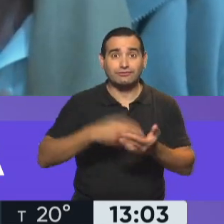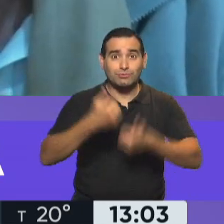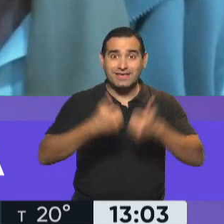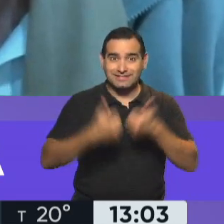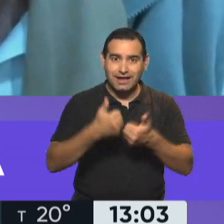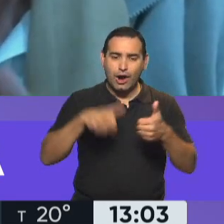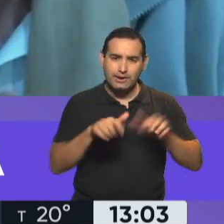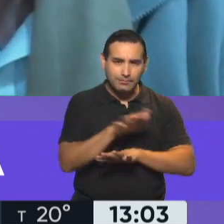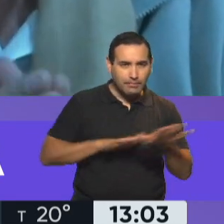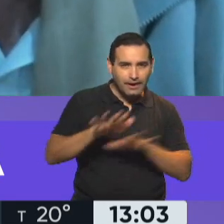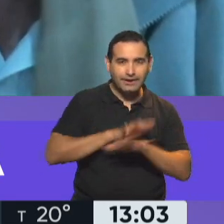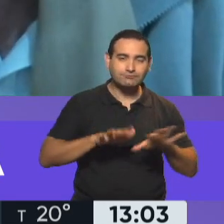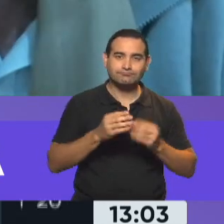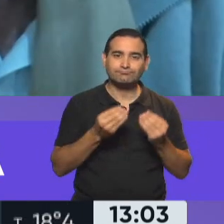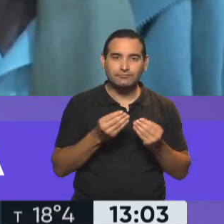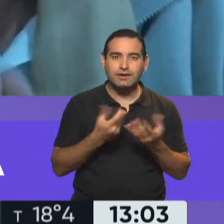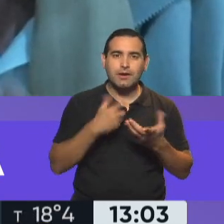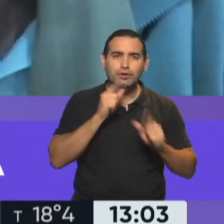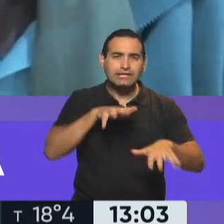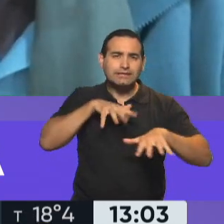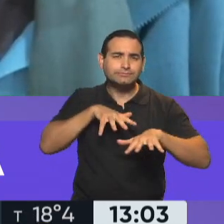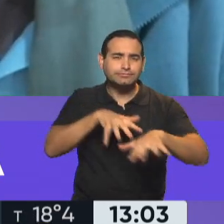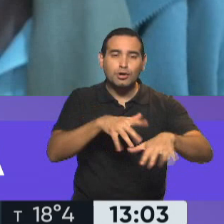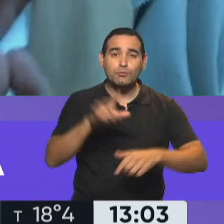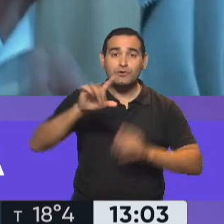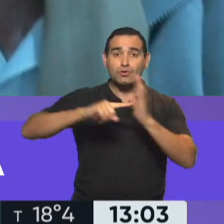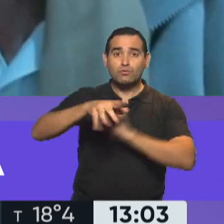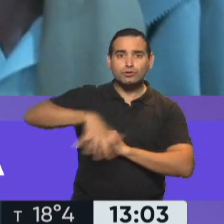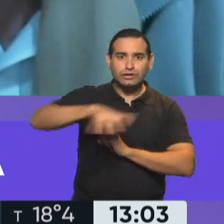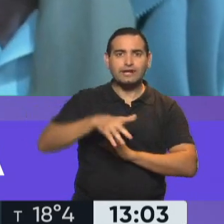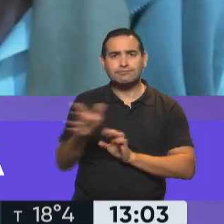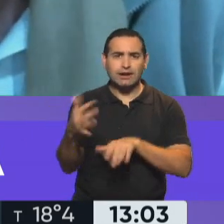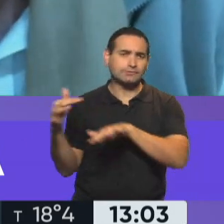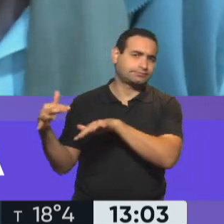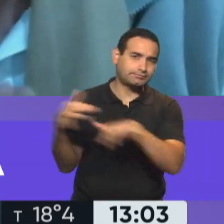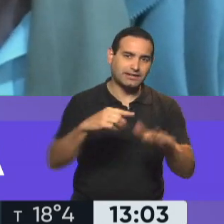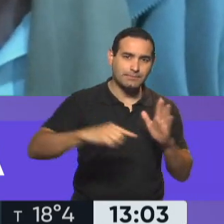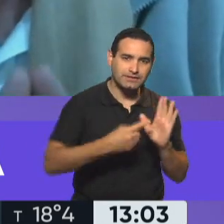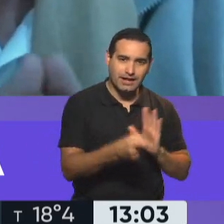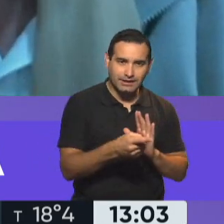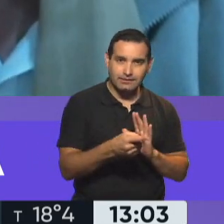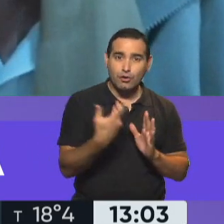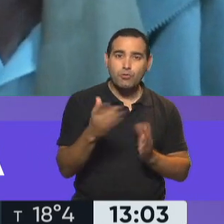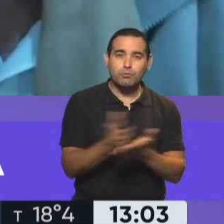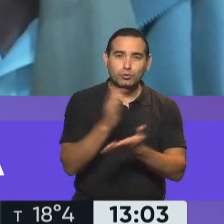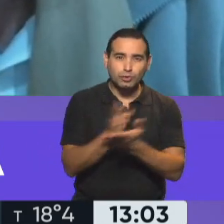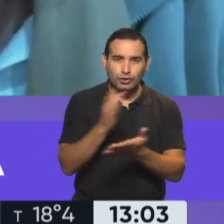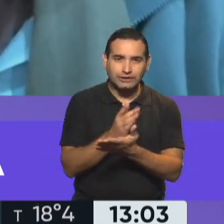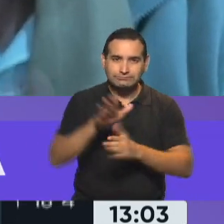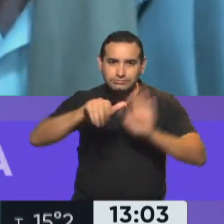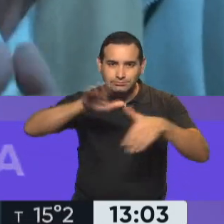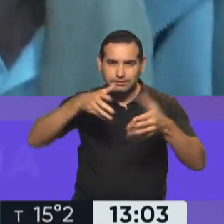están organizando ahora marchas desde la provincia de Buenos Aires a la capital federal por los productores